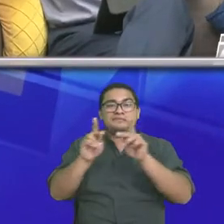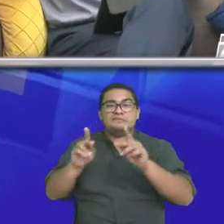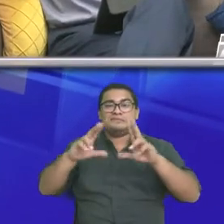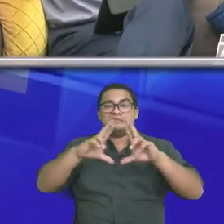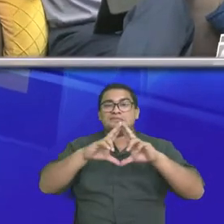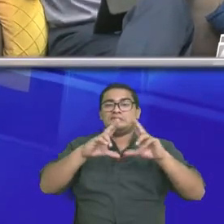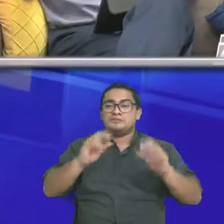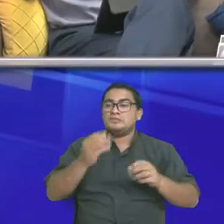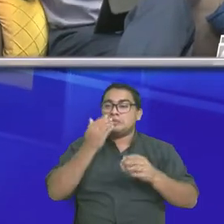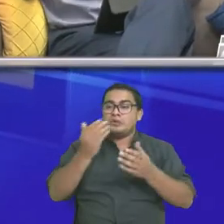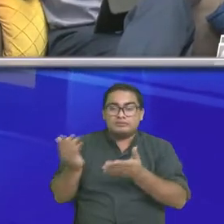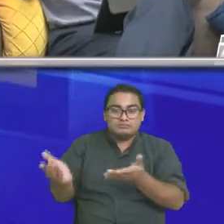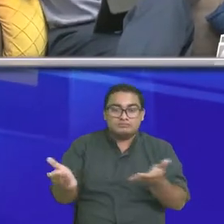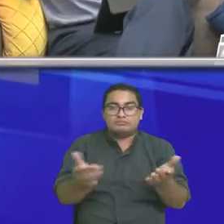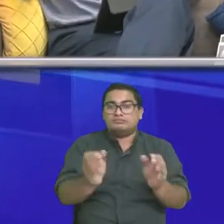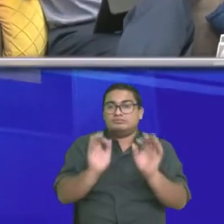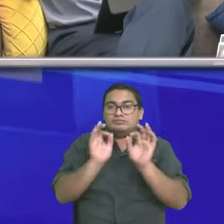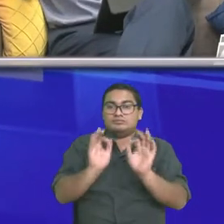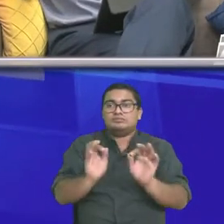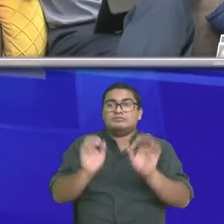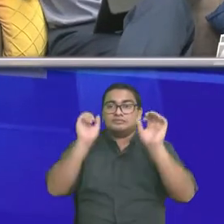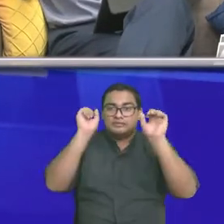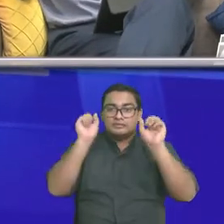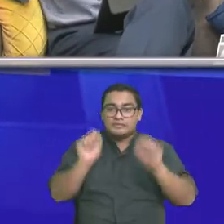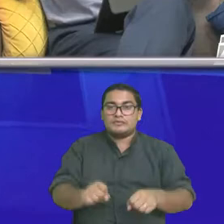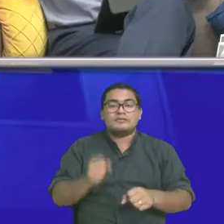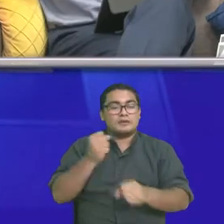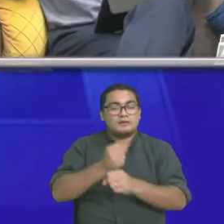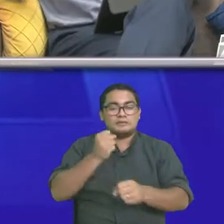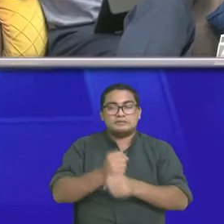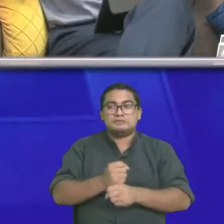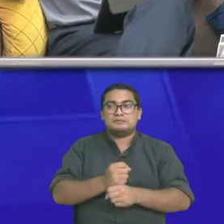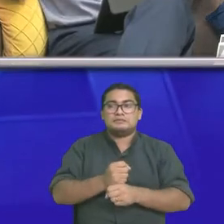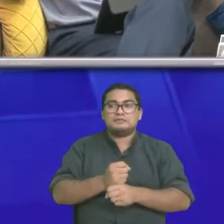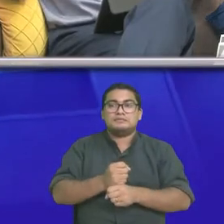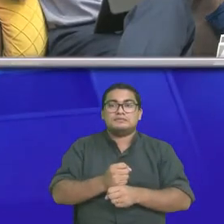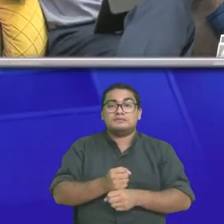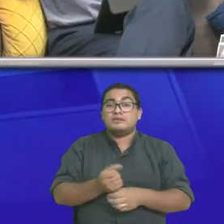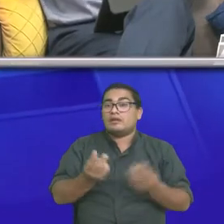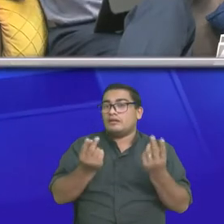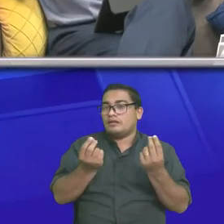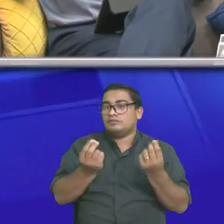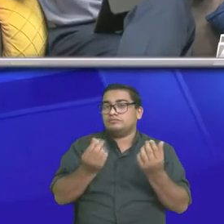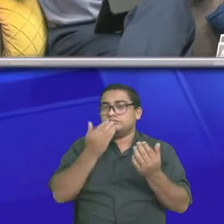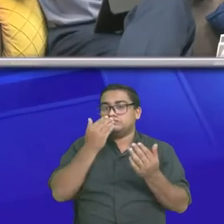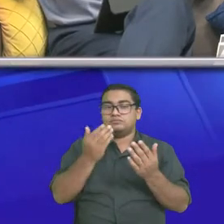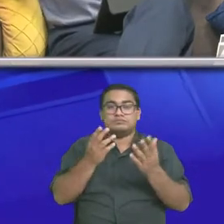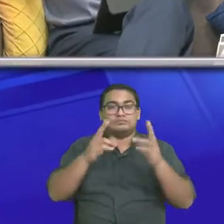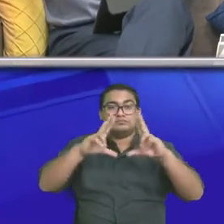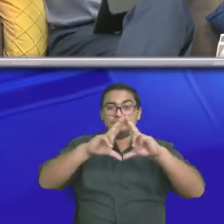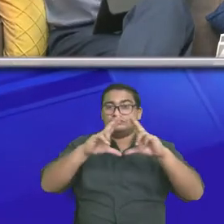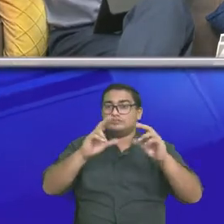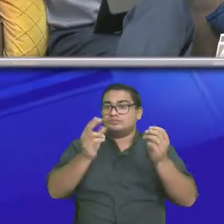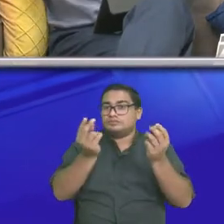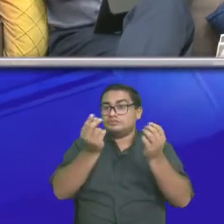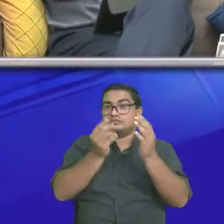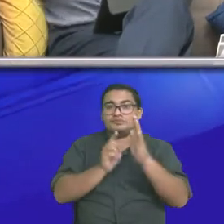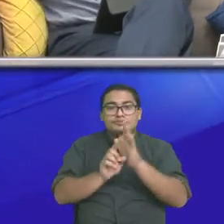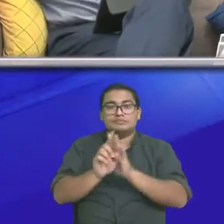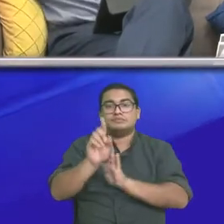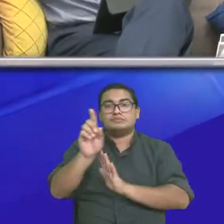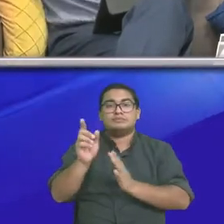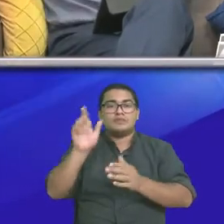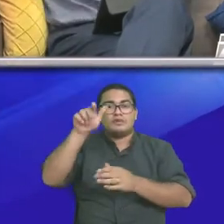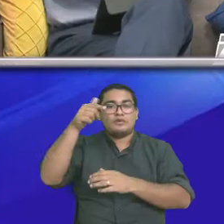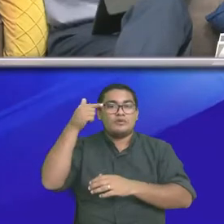creas condiciones positivas para que ellos puedan producir, ellos producen y generan riqueza. Y un buen gobierno es el que